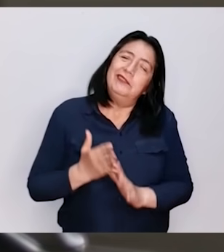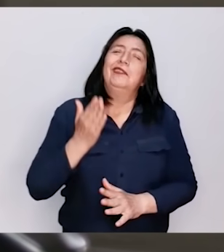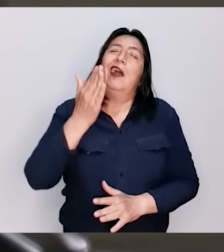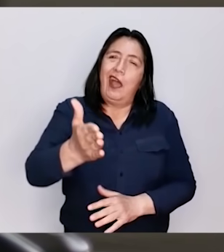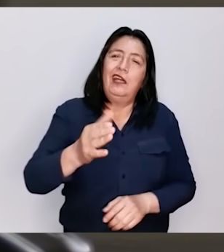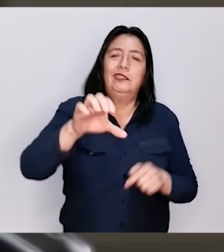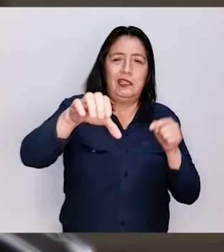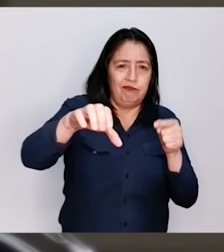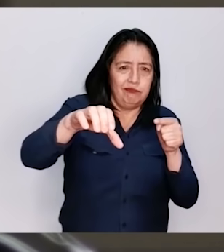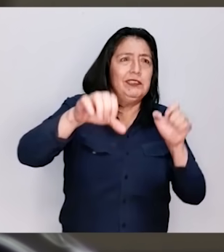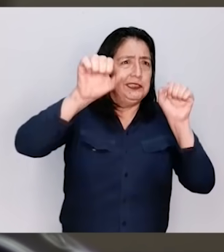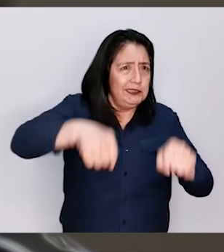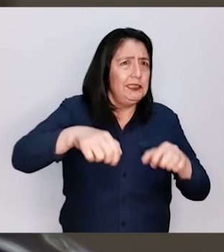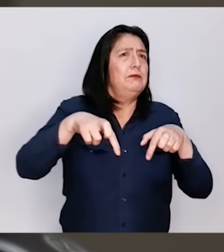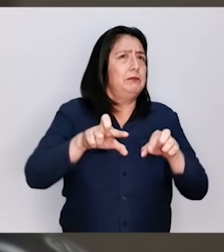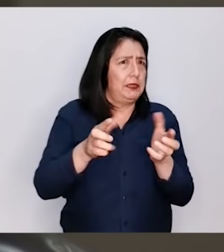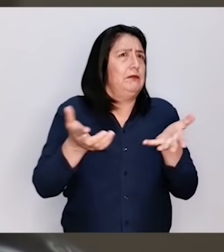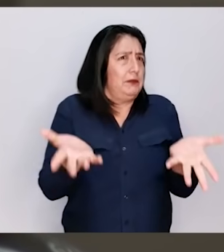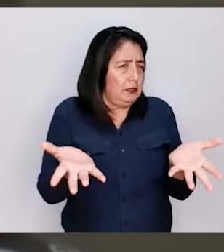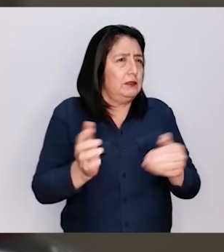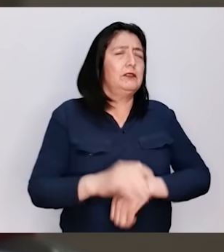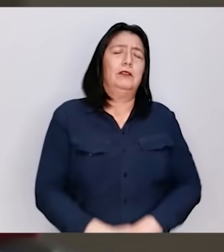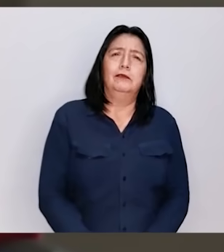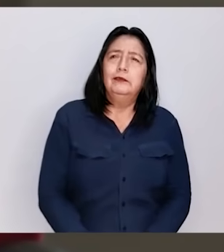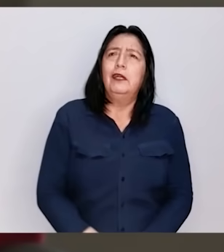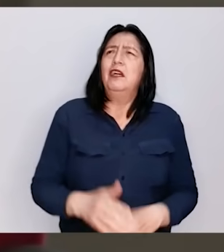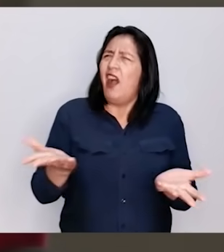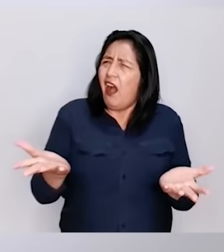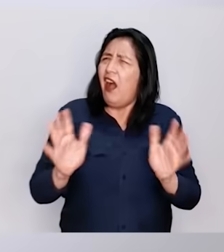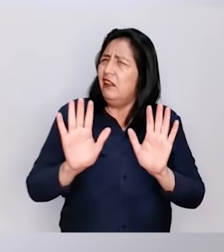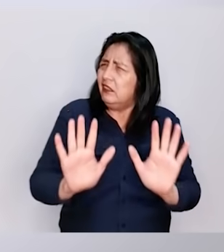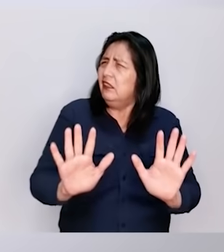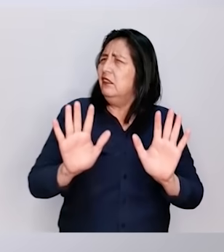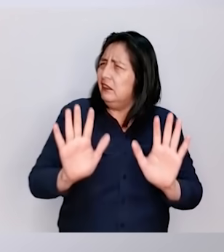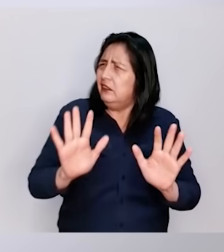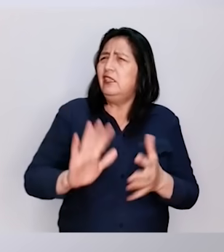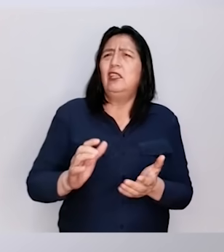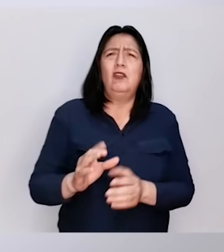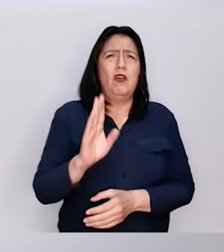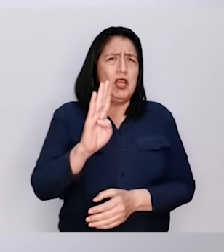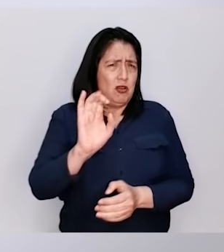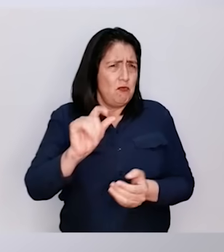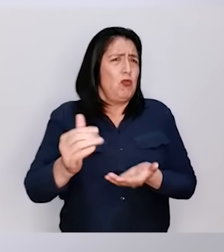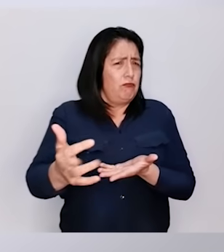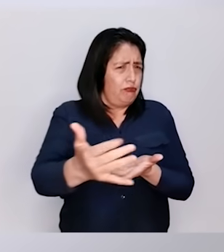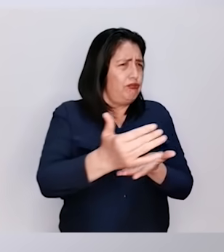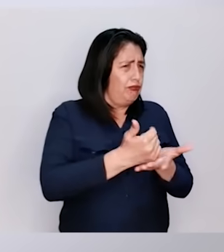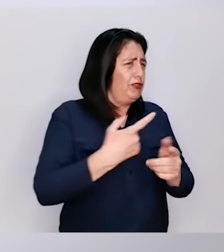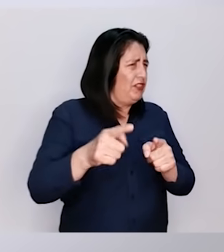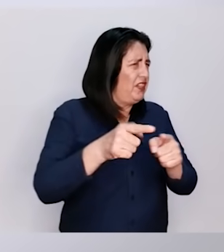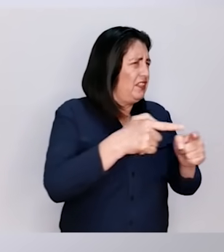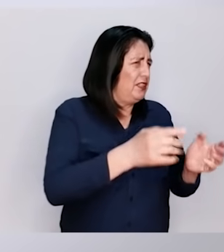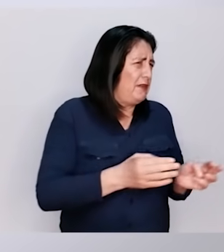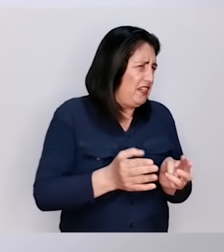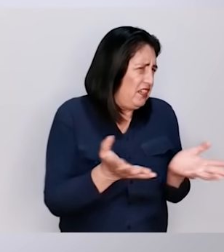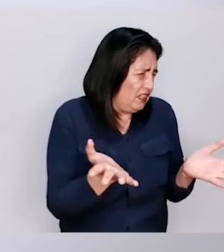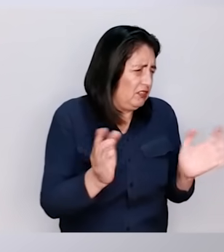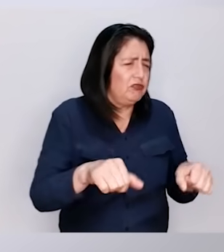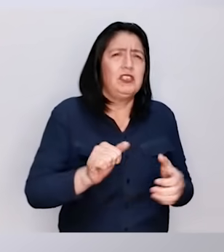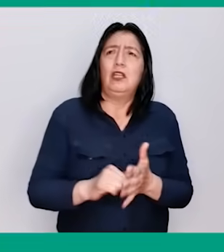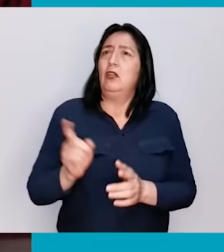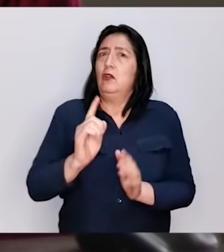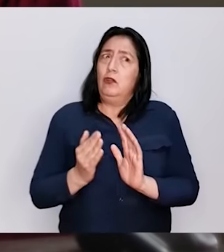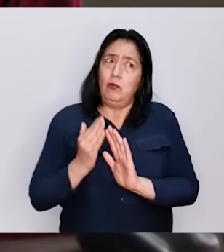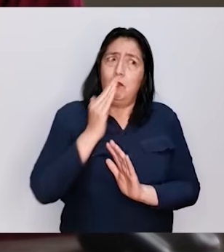otra, anda a un centro de atención autorizado. Tranquilo nomás, que este bono tendrá varias formas para